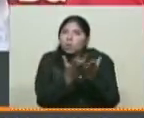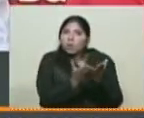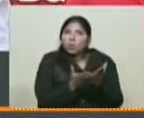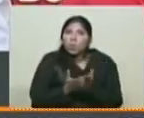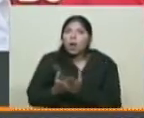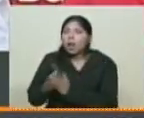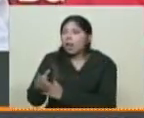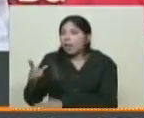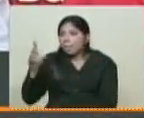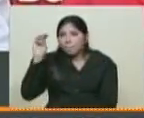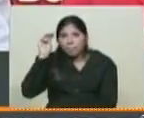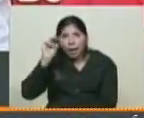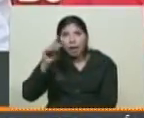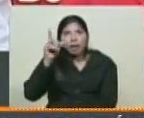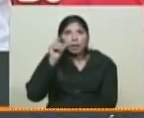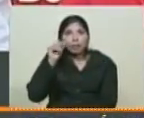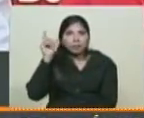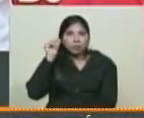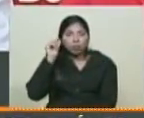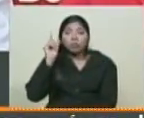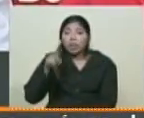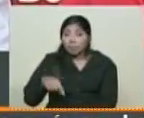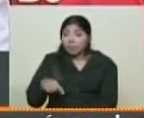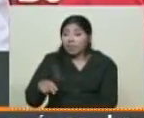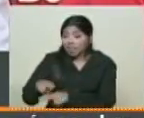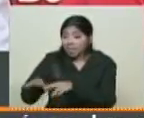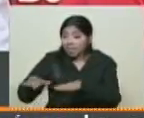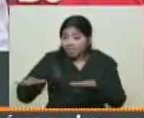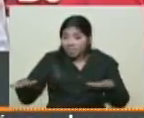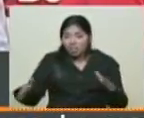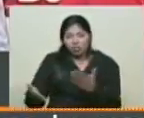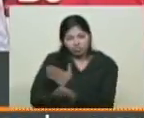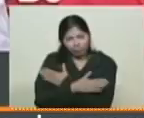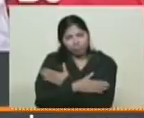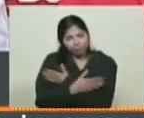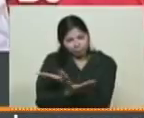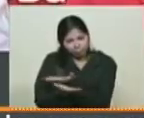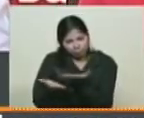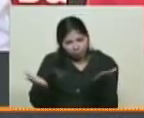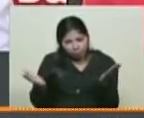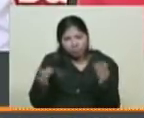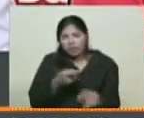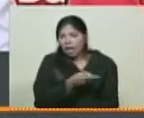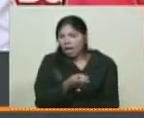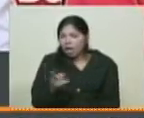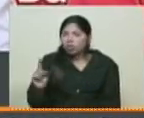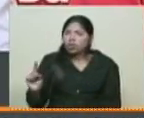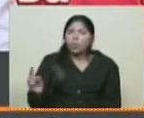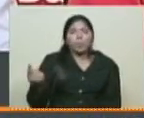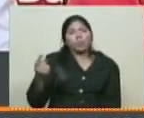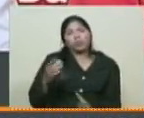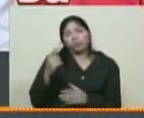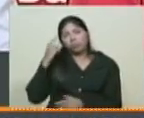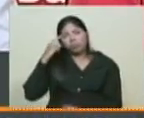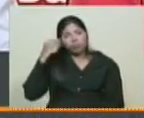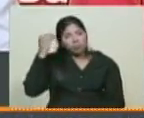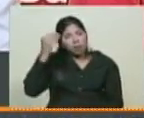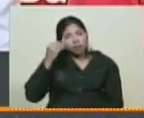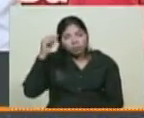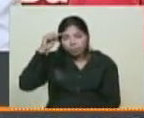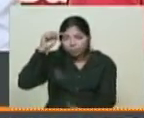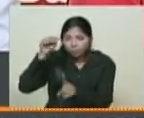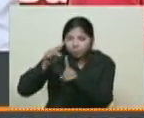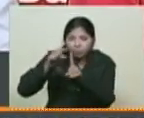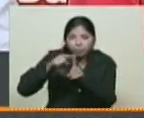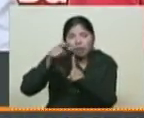nuestros maestros y maestras y sobre todo a nuestros niños y niñas que son la principal razón por la que hacemos todo, por lo que nosotros tenemos